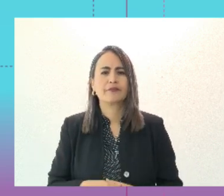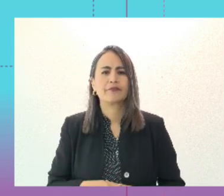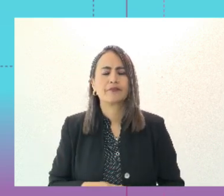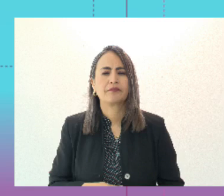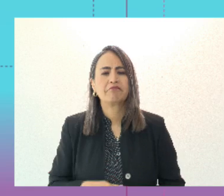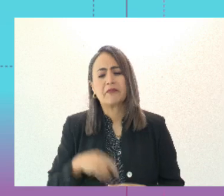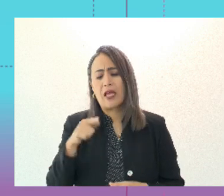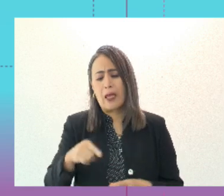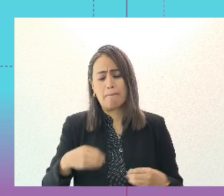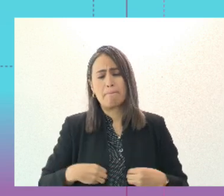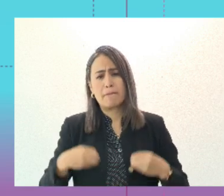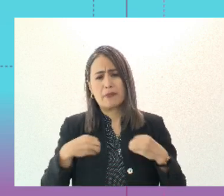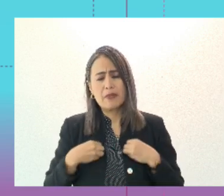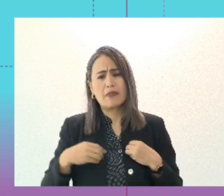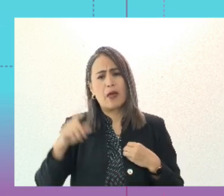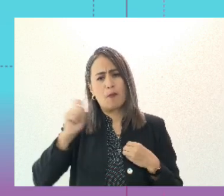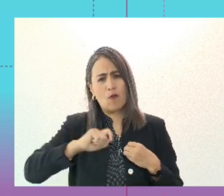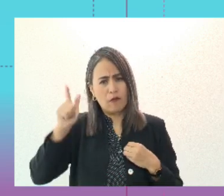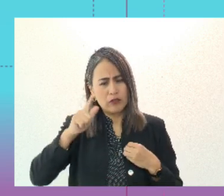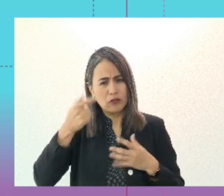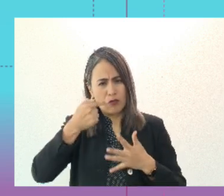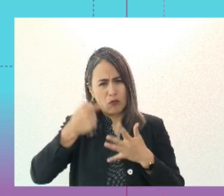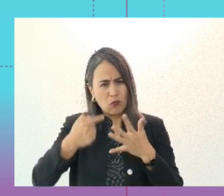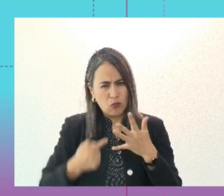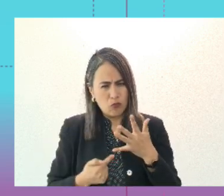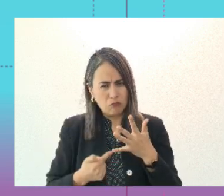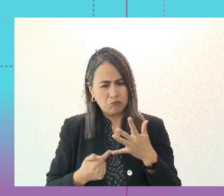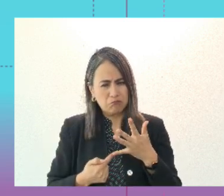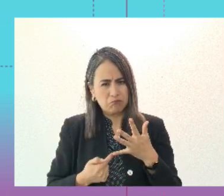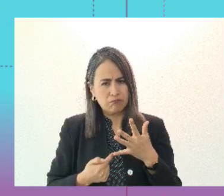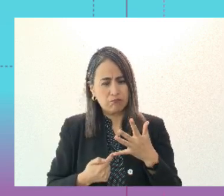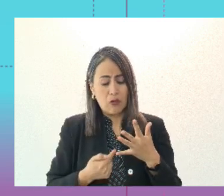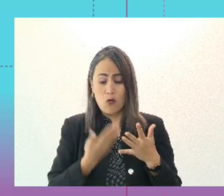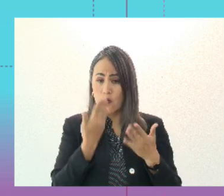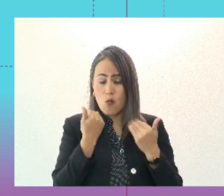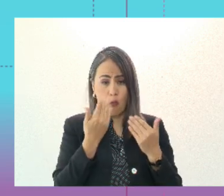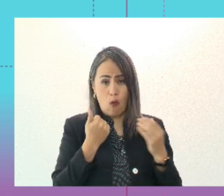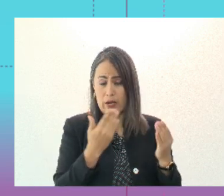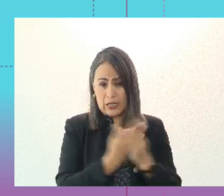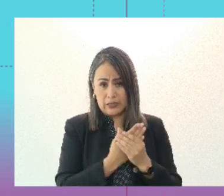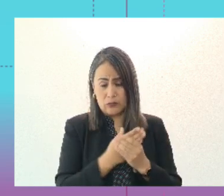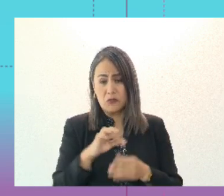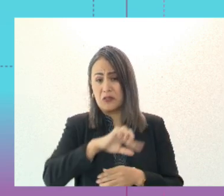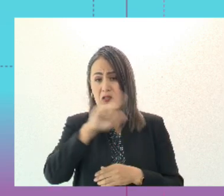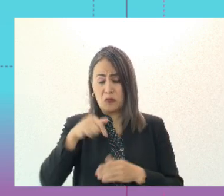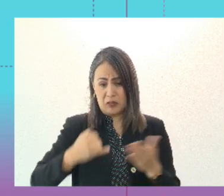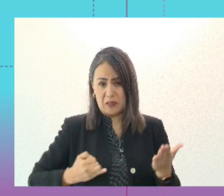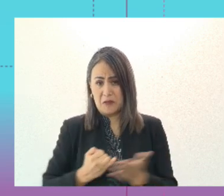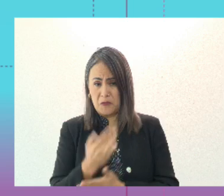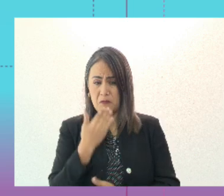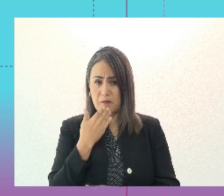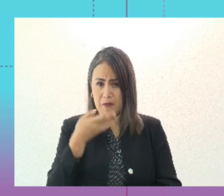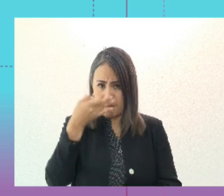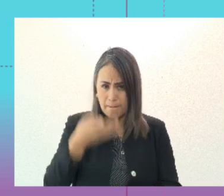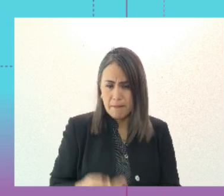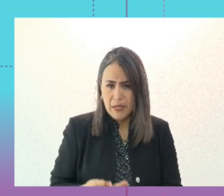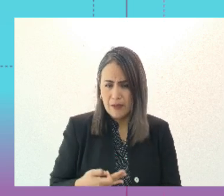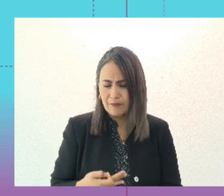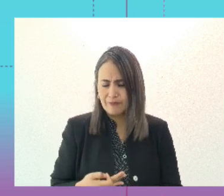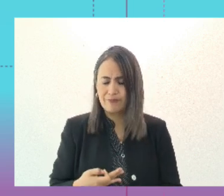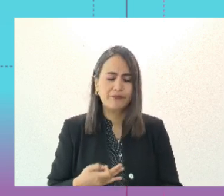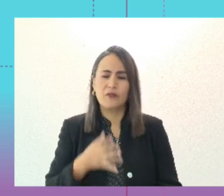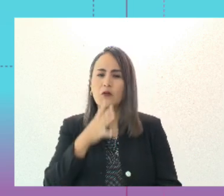vida profesional, pues evidentemente no podríamos tomar decisiones acertadas, no podríamos tener